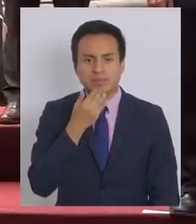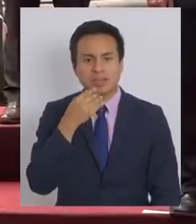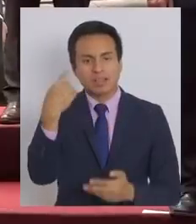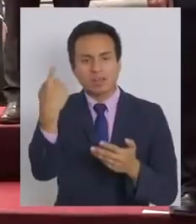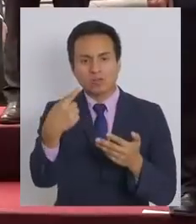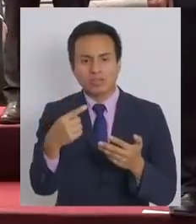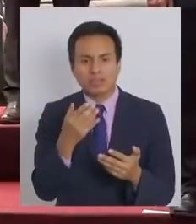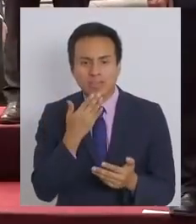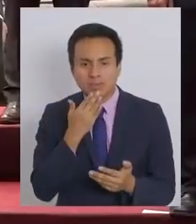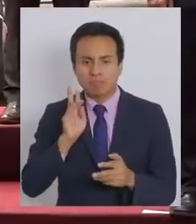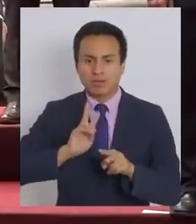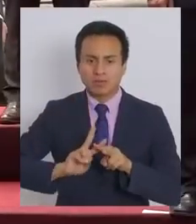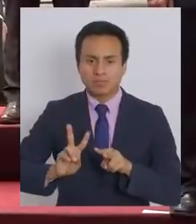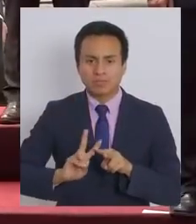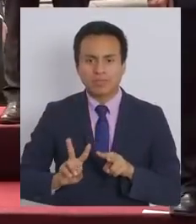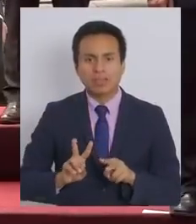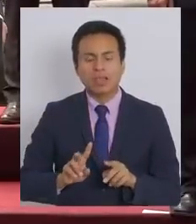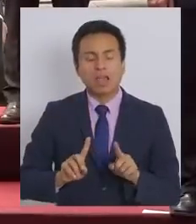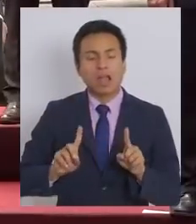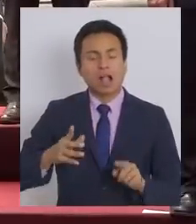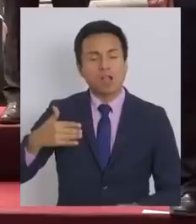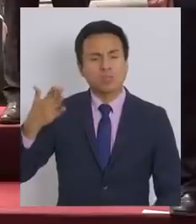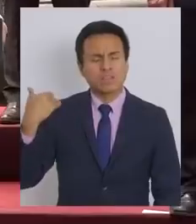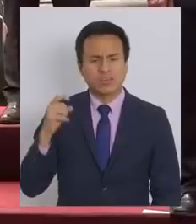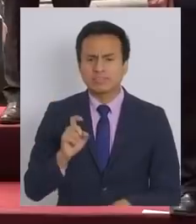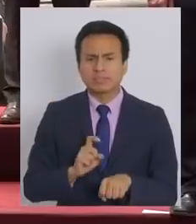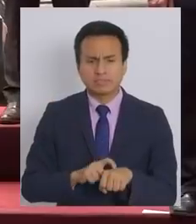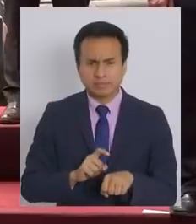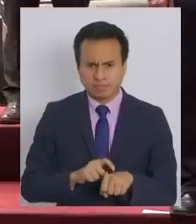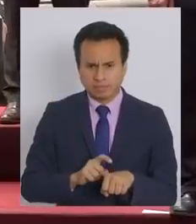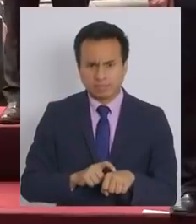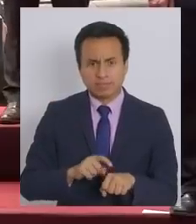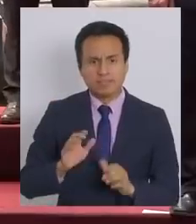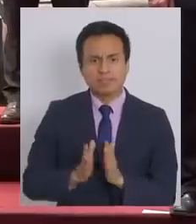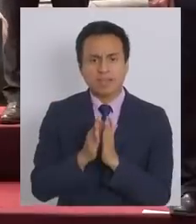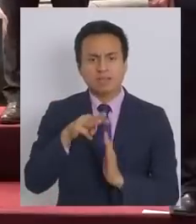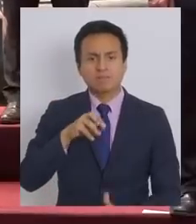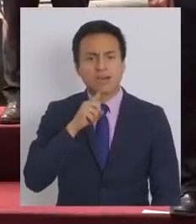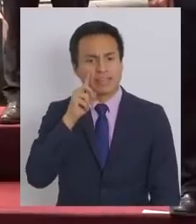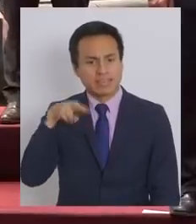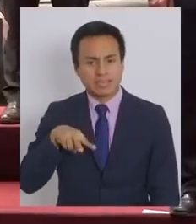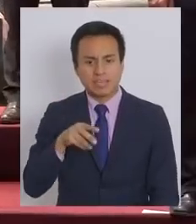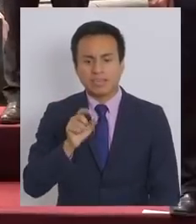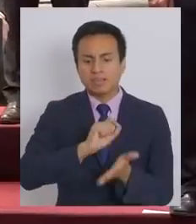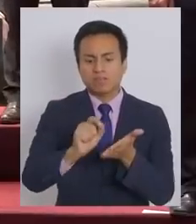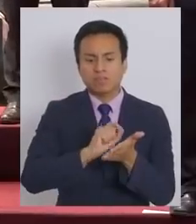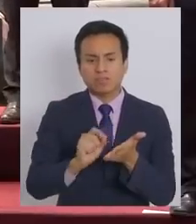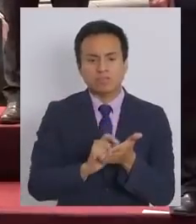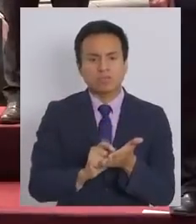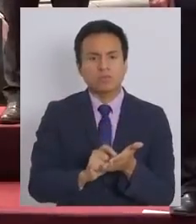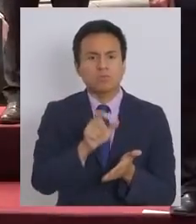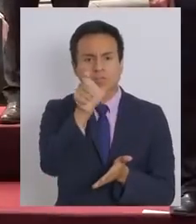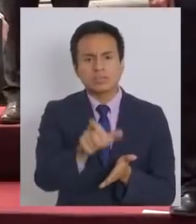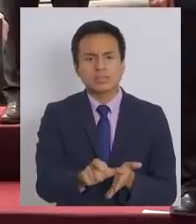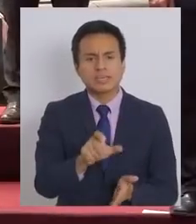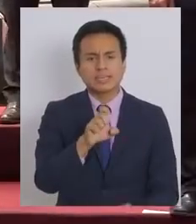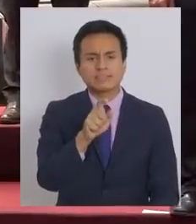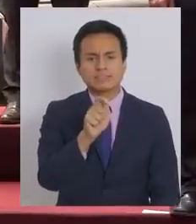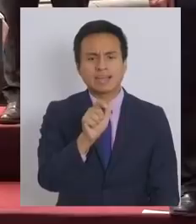cosas salgan mejor. Alguna vez San Martín le escribió a un caudillo santafesino, Estanislao